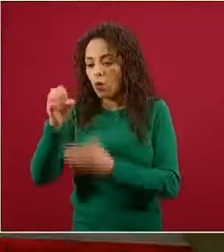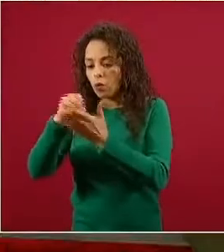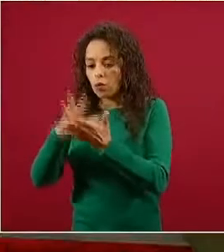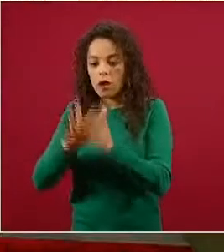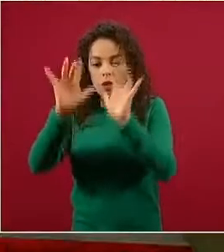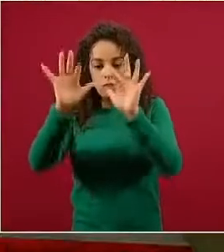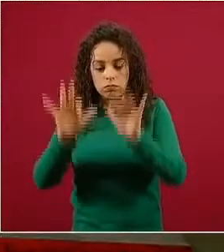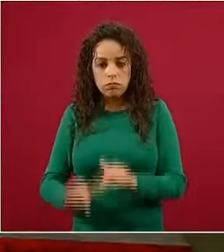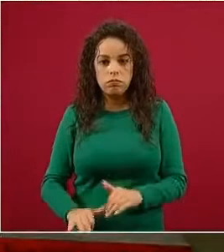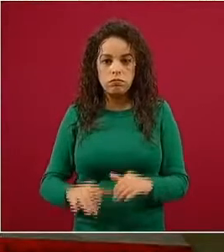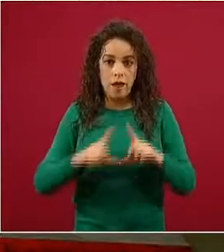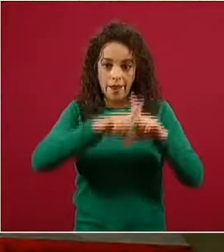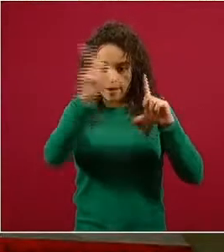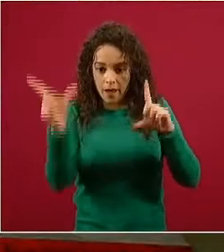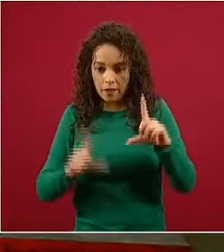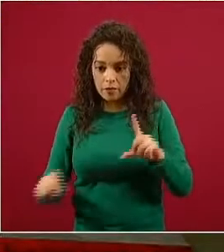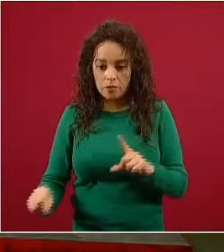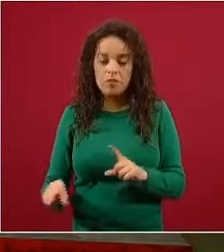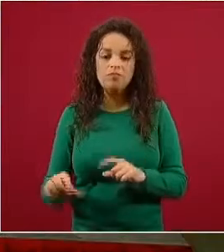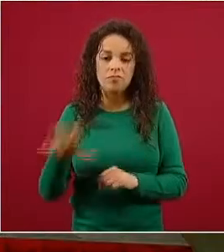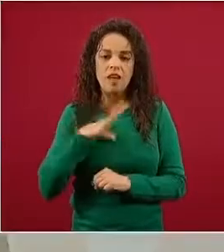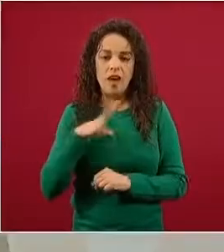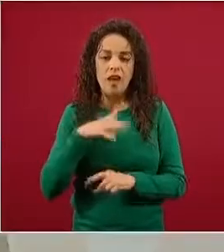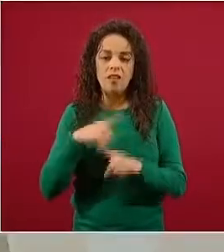La primera, los estados,